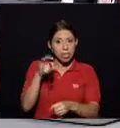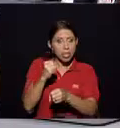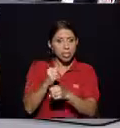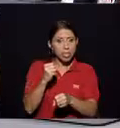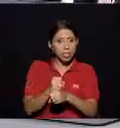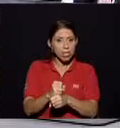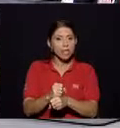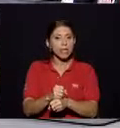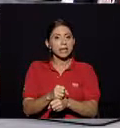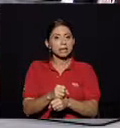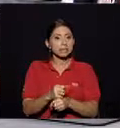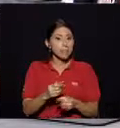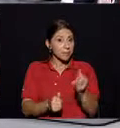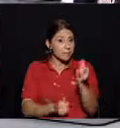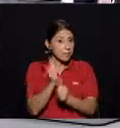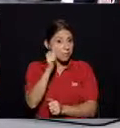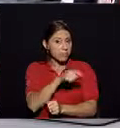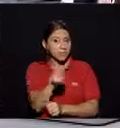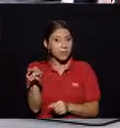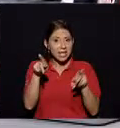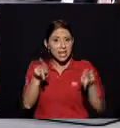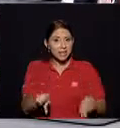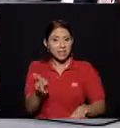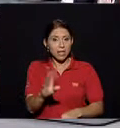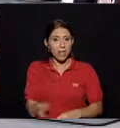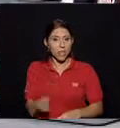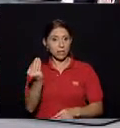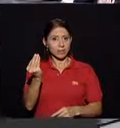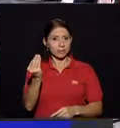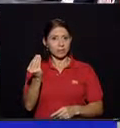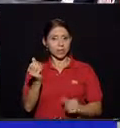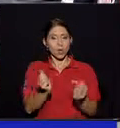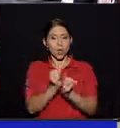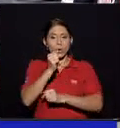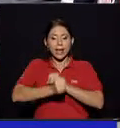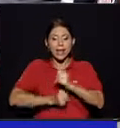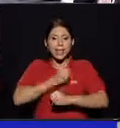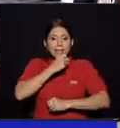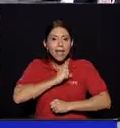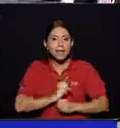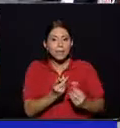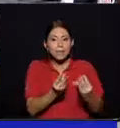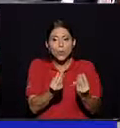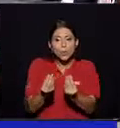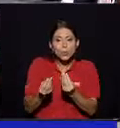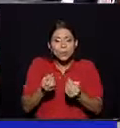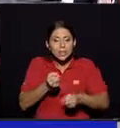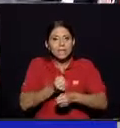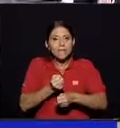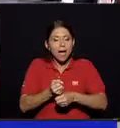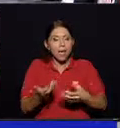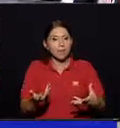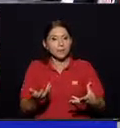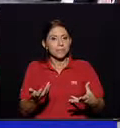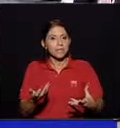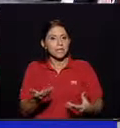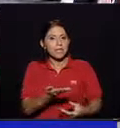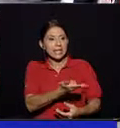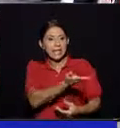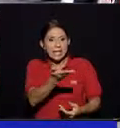desempleada es en buena parte gente joven, ¿verdad?, en edad productiva y no tiene